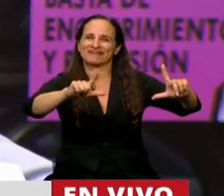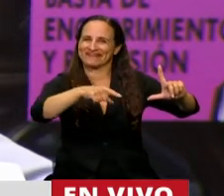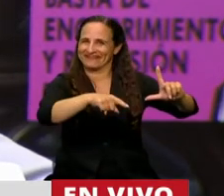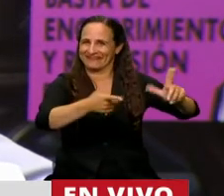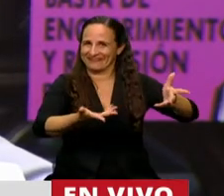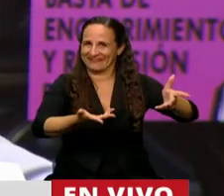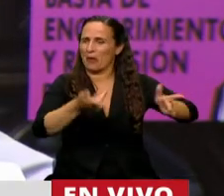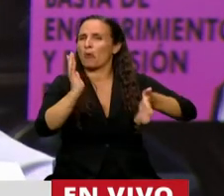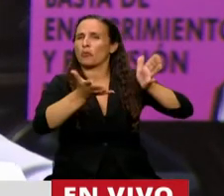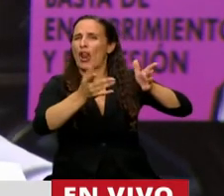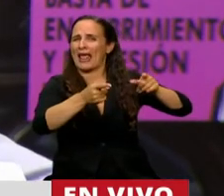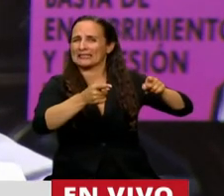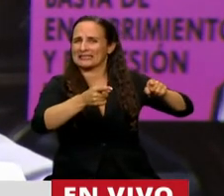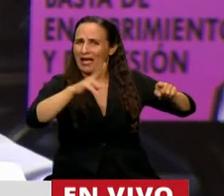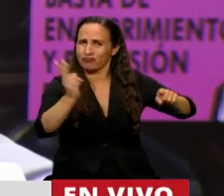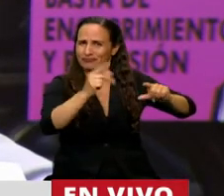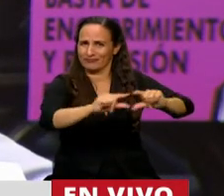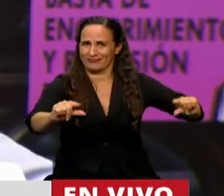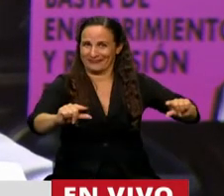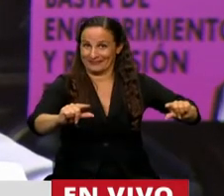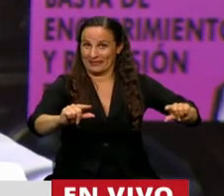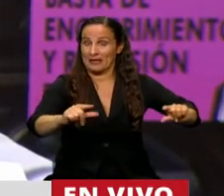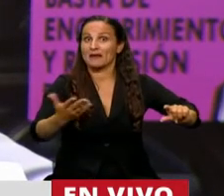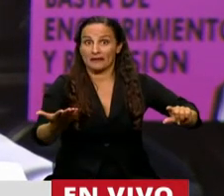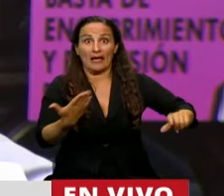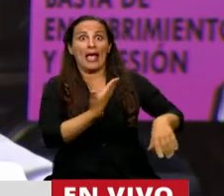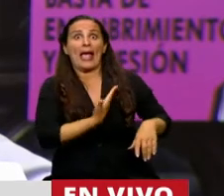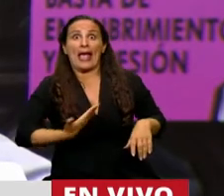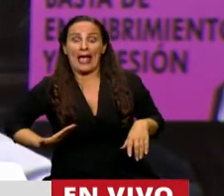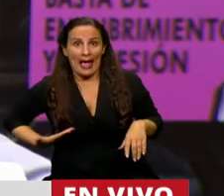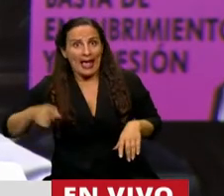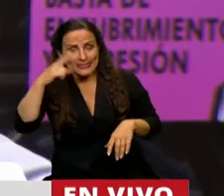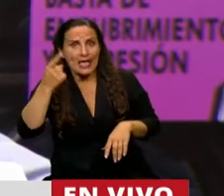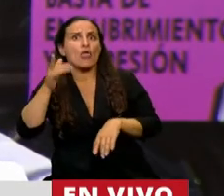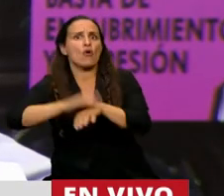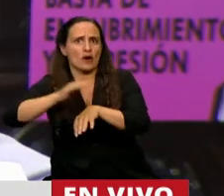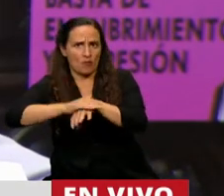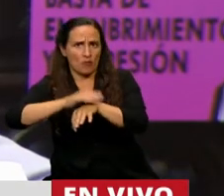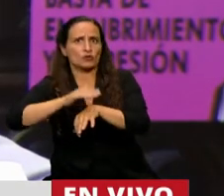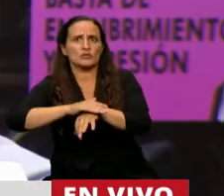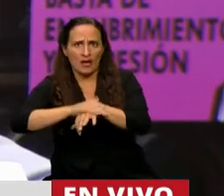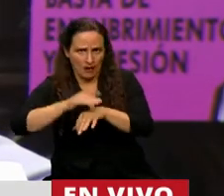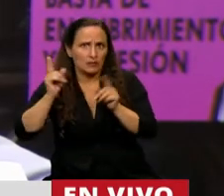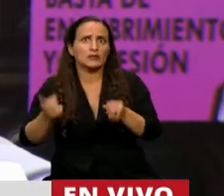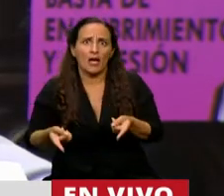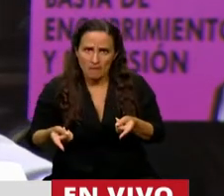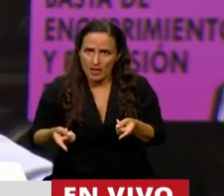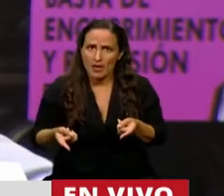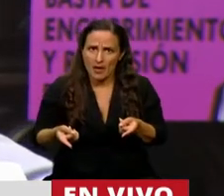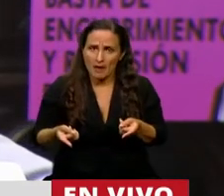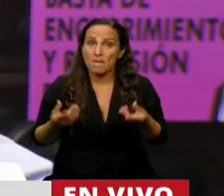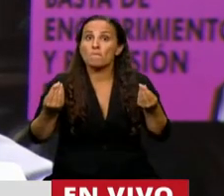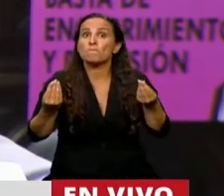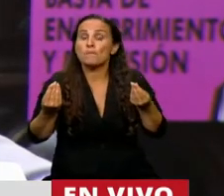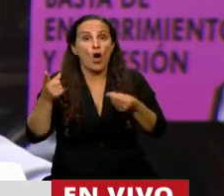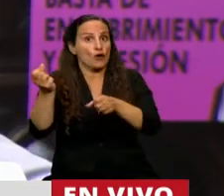violencia donde sin ninguna duda el Estado también tiene responsabilidad, por lo menos por